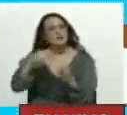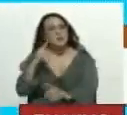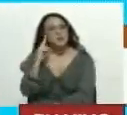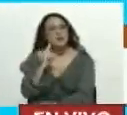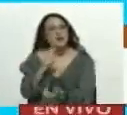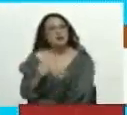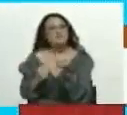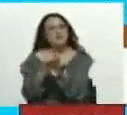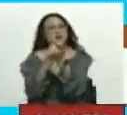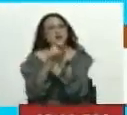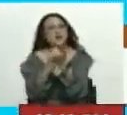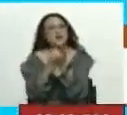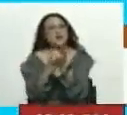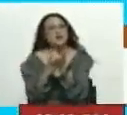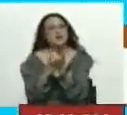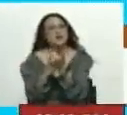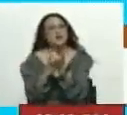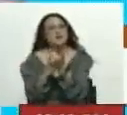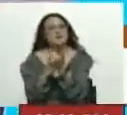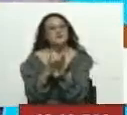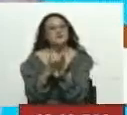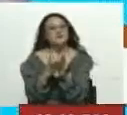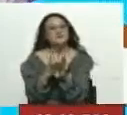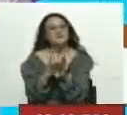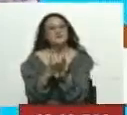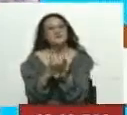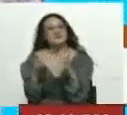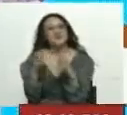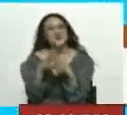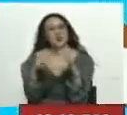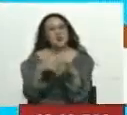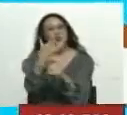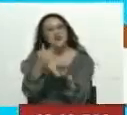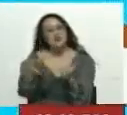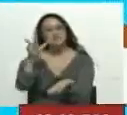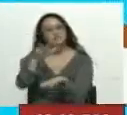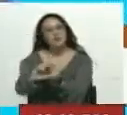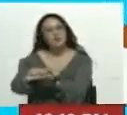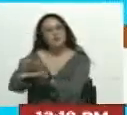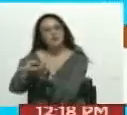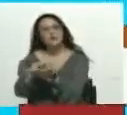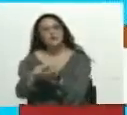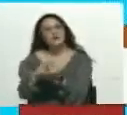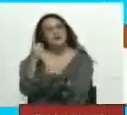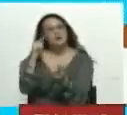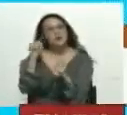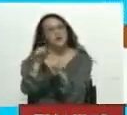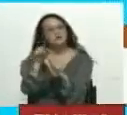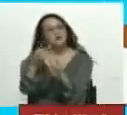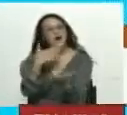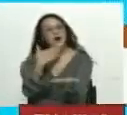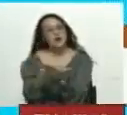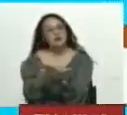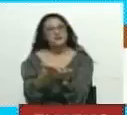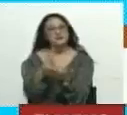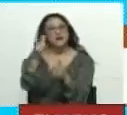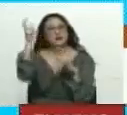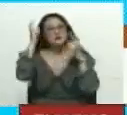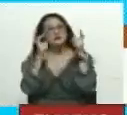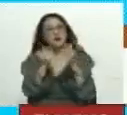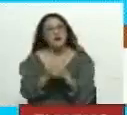que apoyó al sur del Bronx para impulsar todos estos proyectos y por eso tenemos muchas gracias que darle porque